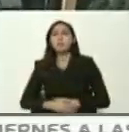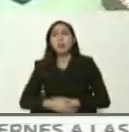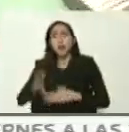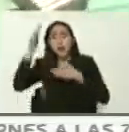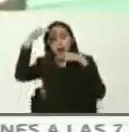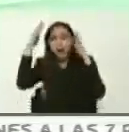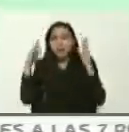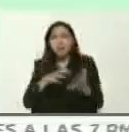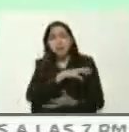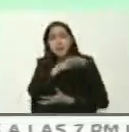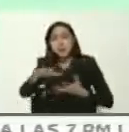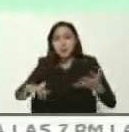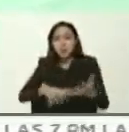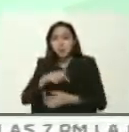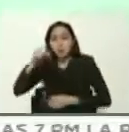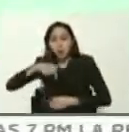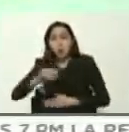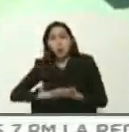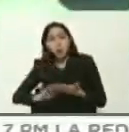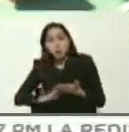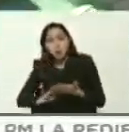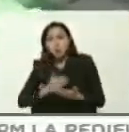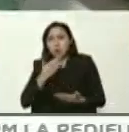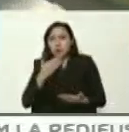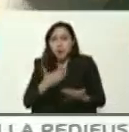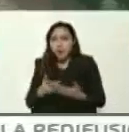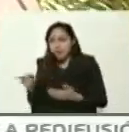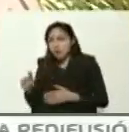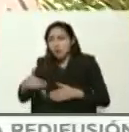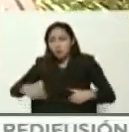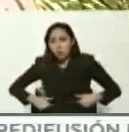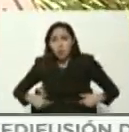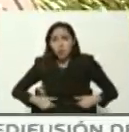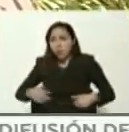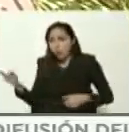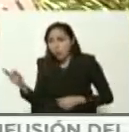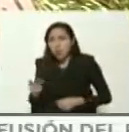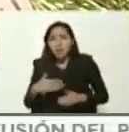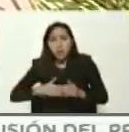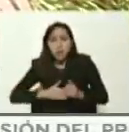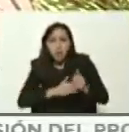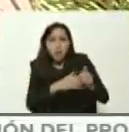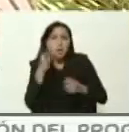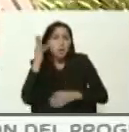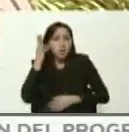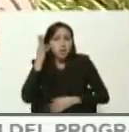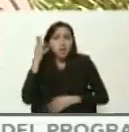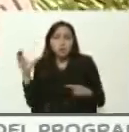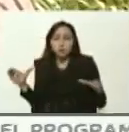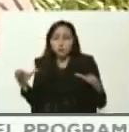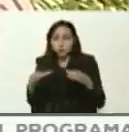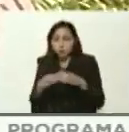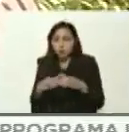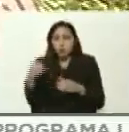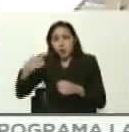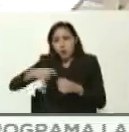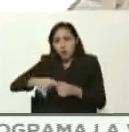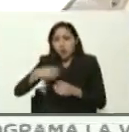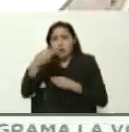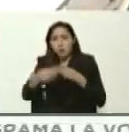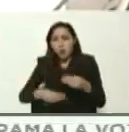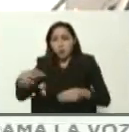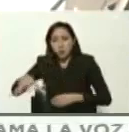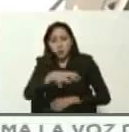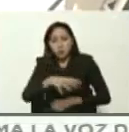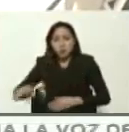Hoy empezamos a resolver el problema gracias al esfuerzo de ella y de miles de líderes comunitarias que en las mesas técnicas de gas se han instalado en todo el